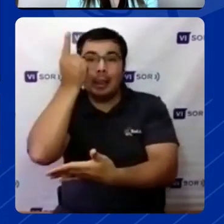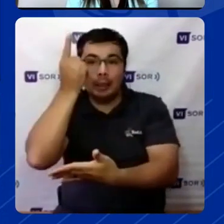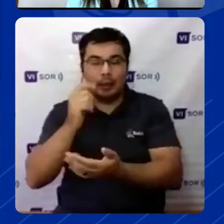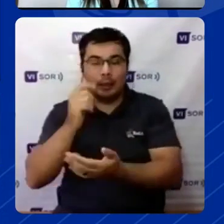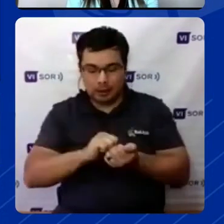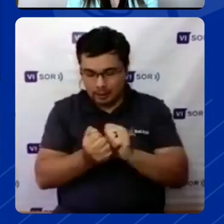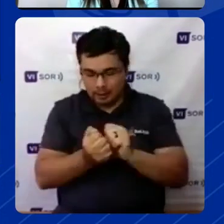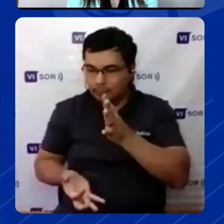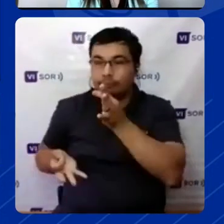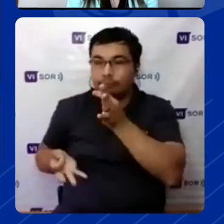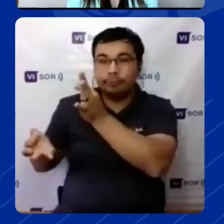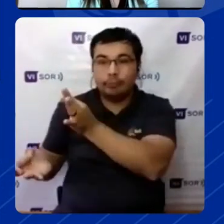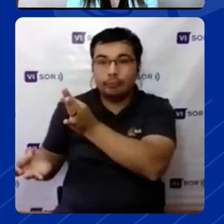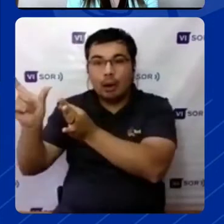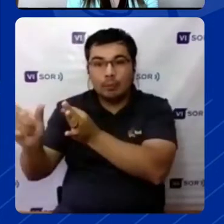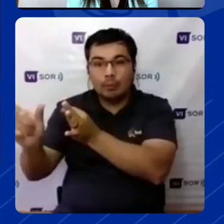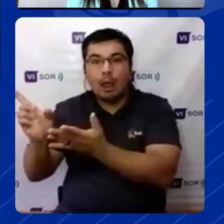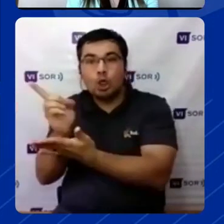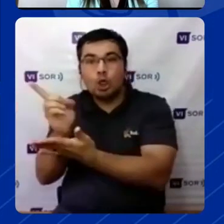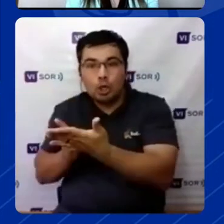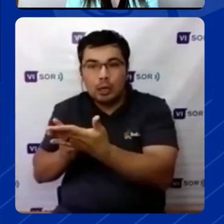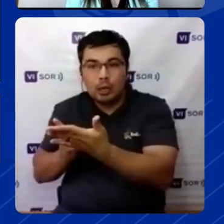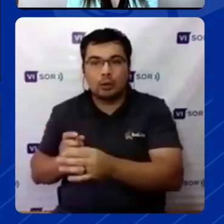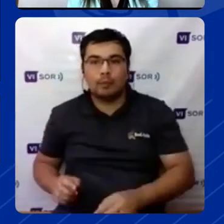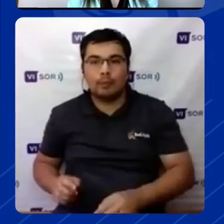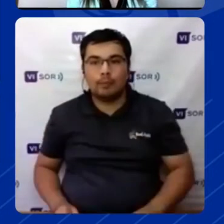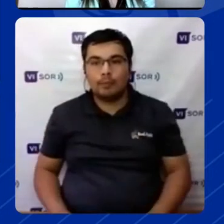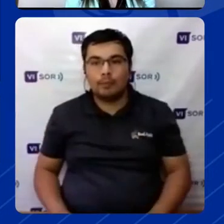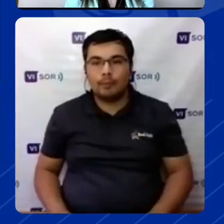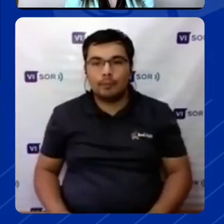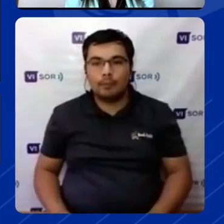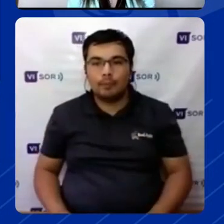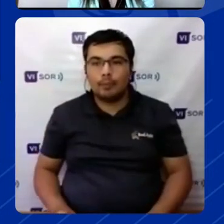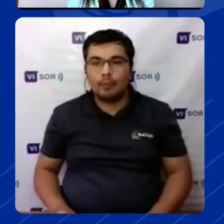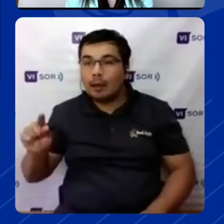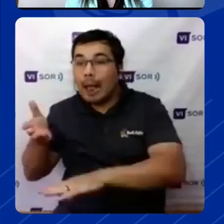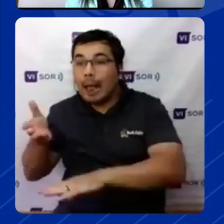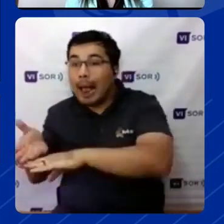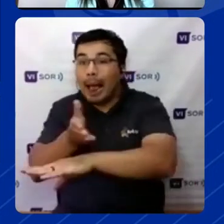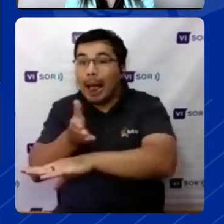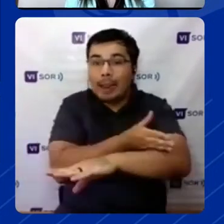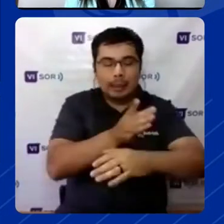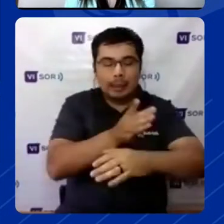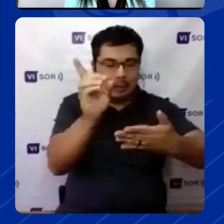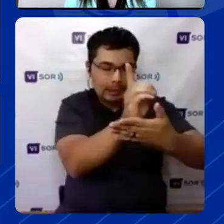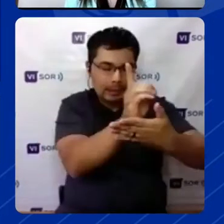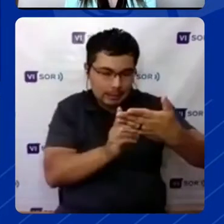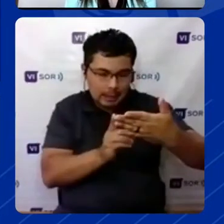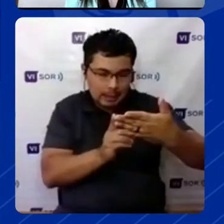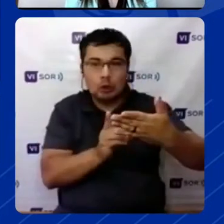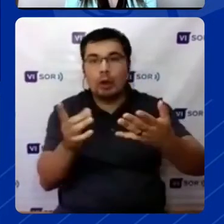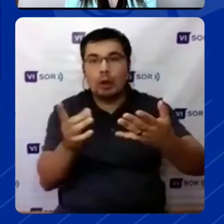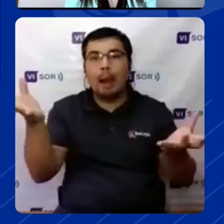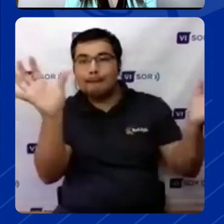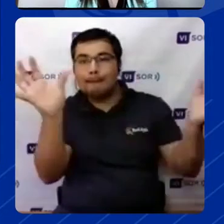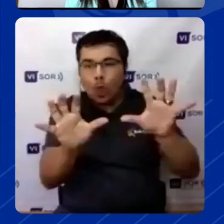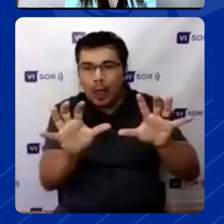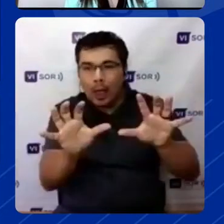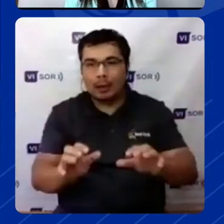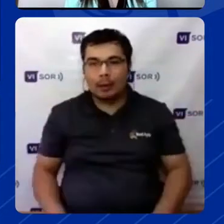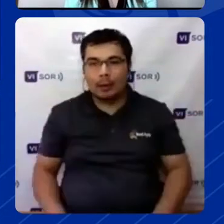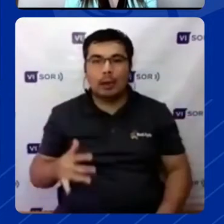instancia al diseño y al montaje. Es muy importante el tema del diseño porque, como ustedes vieron en la presentación